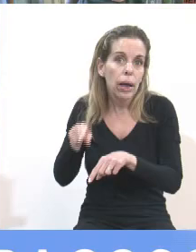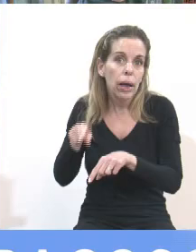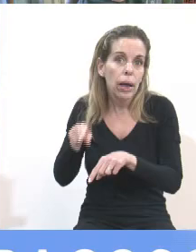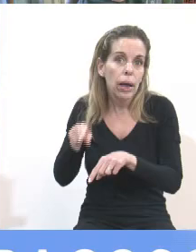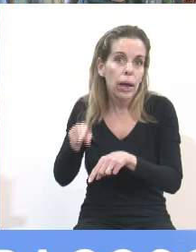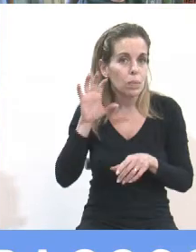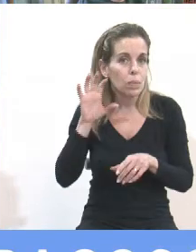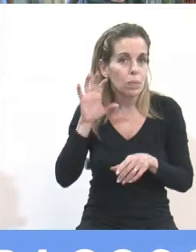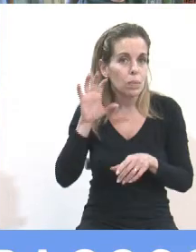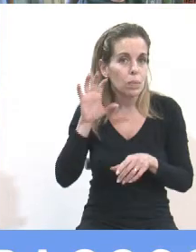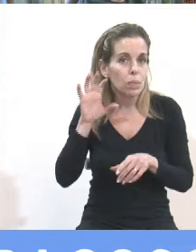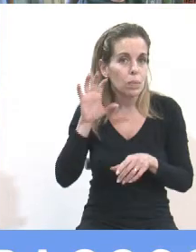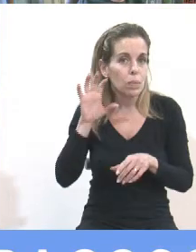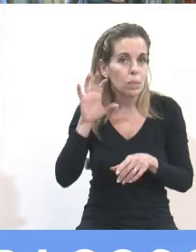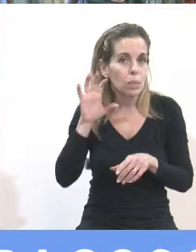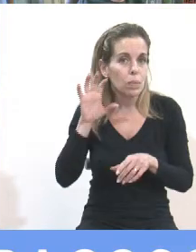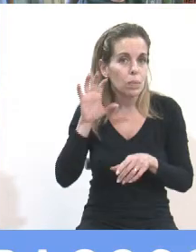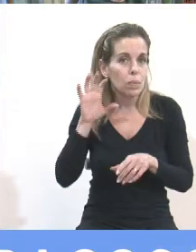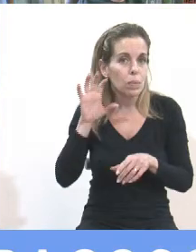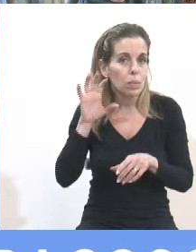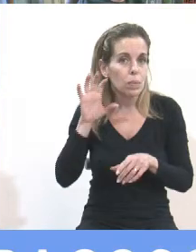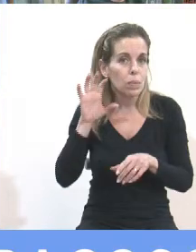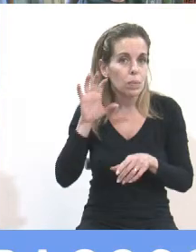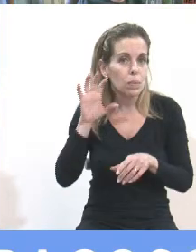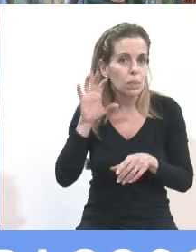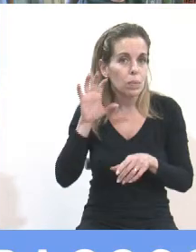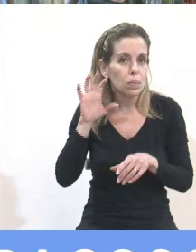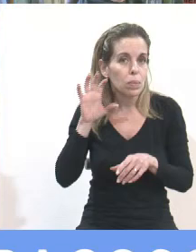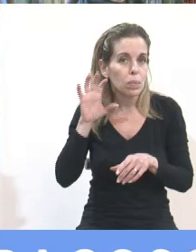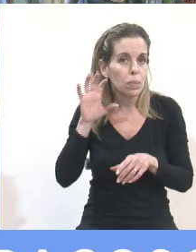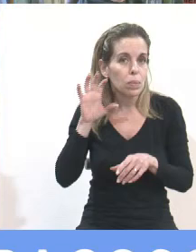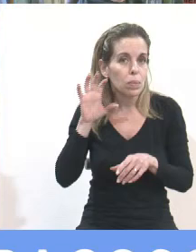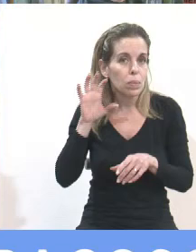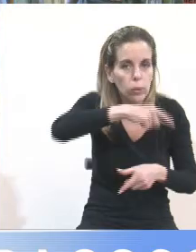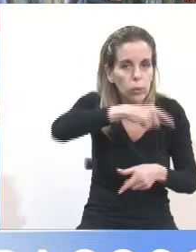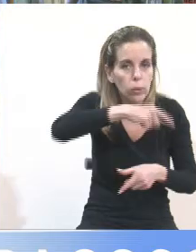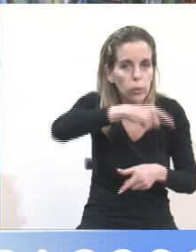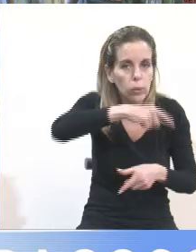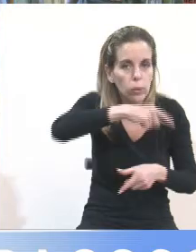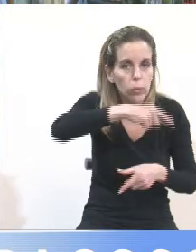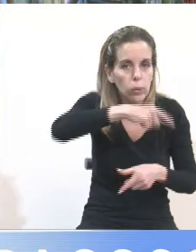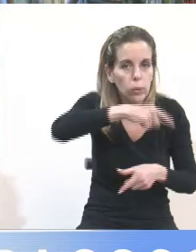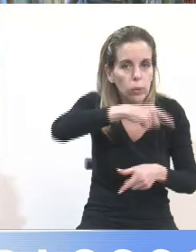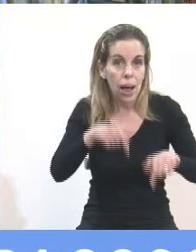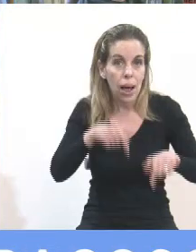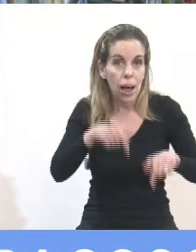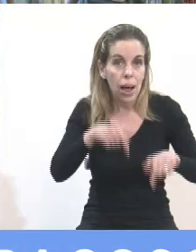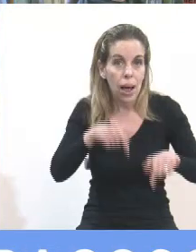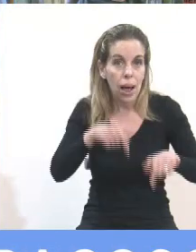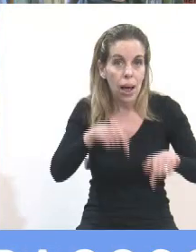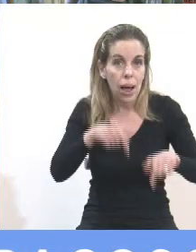la provincia de La Pampa. Por eso, esta es una oportunidad para pensarnos, porque las y los